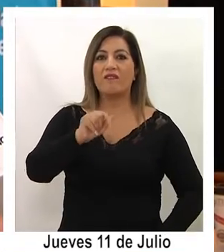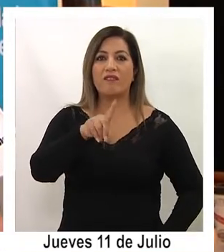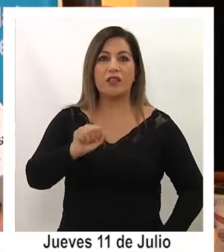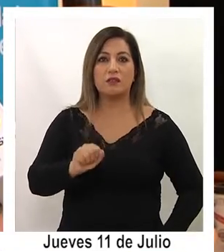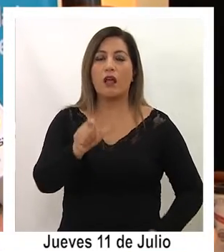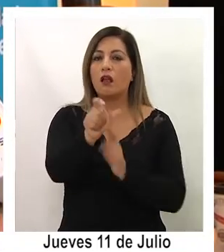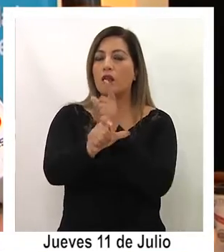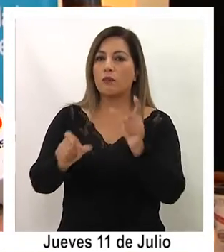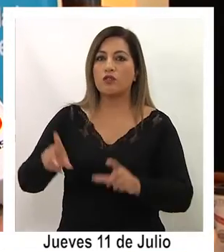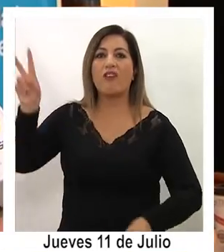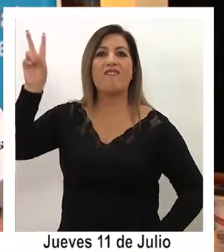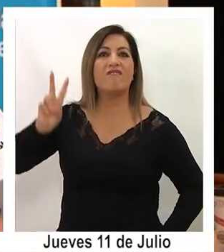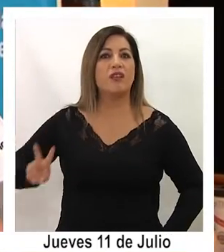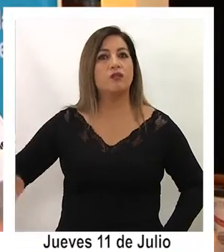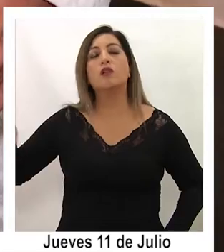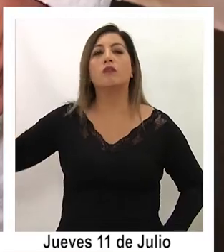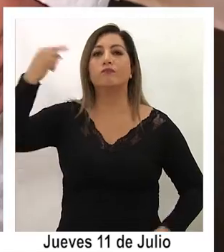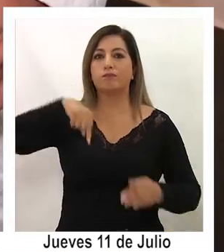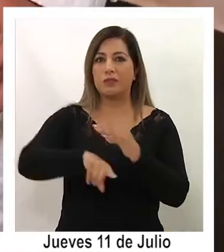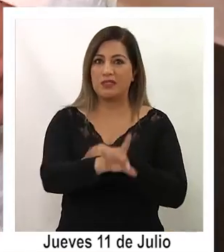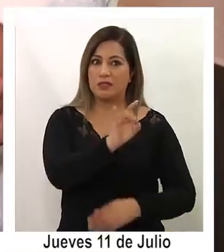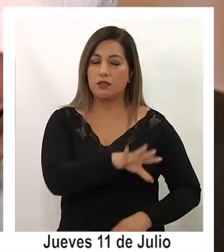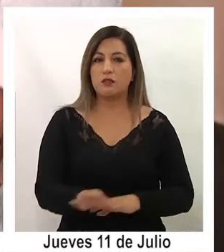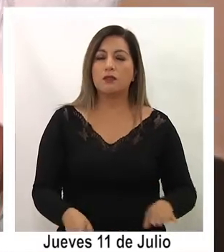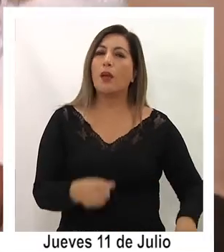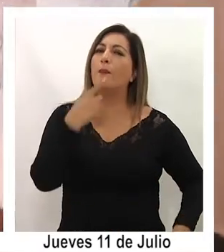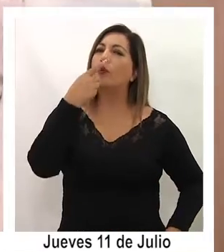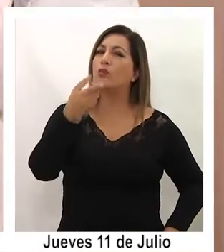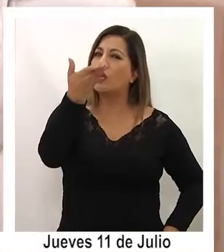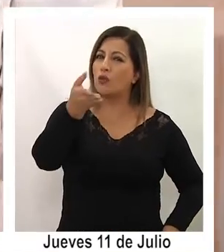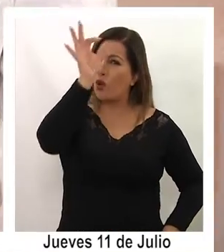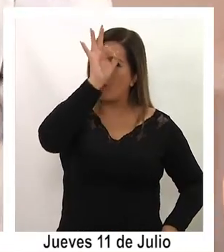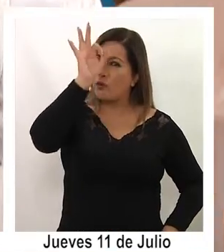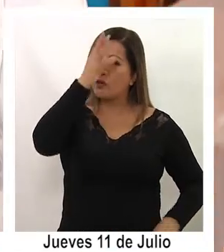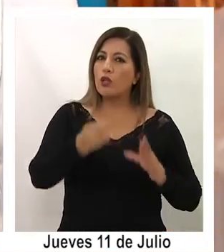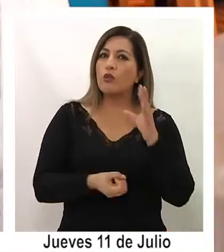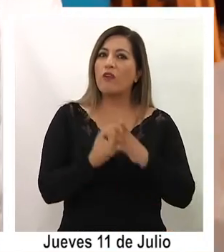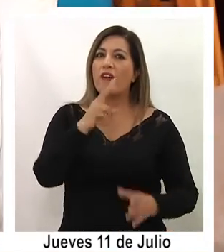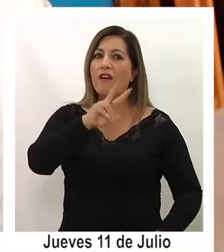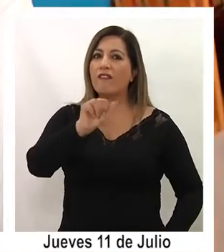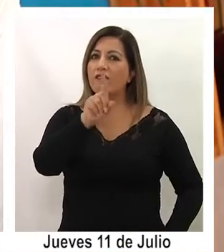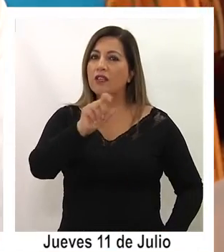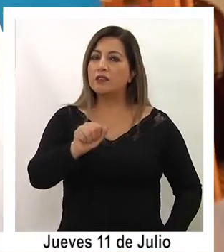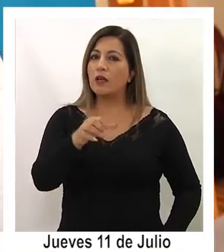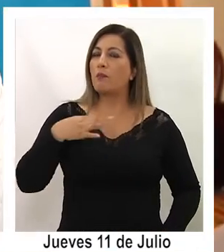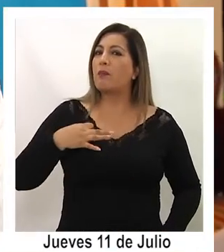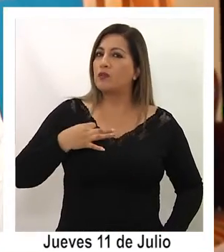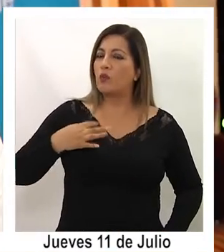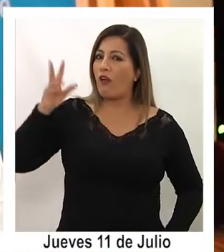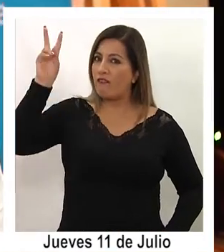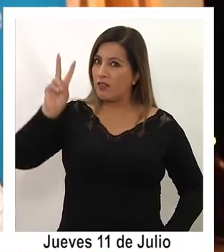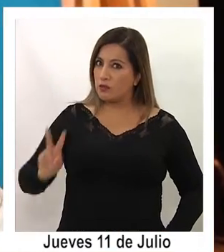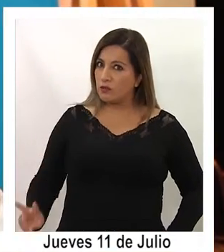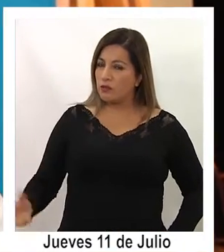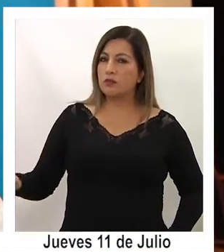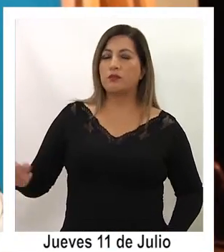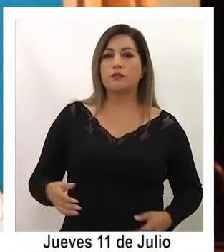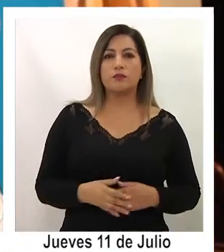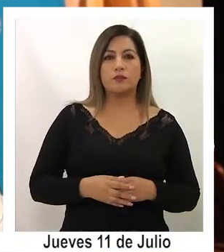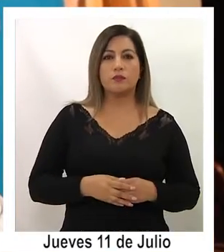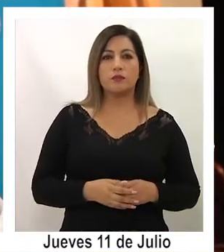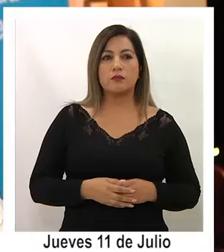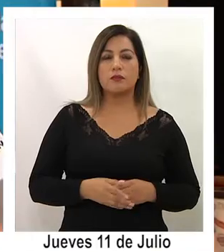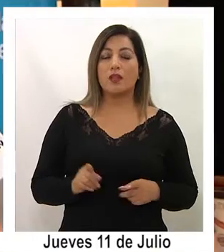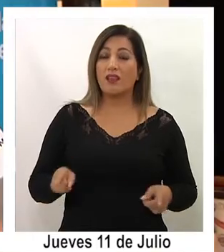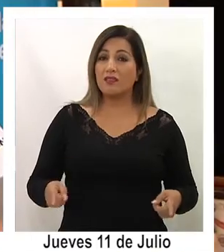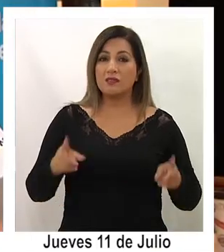a las personas venezolanas para ingresar. ¿Qué opina sobre esa nueva visa consular para los ciudadanos venezolanos? Fue